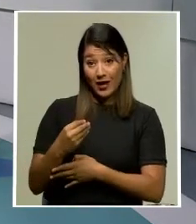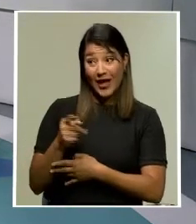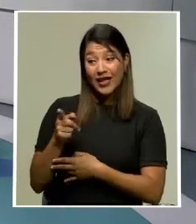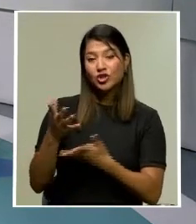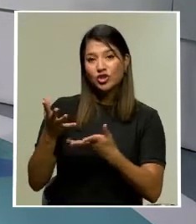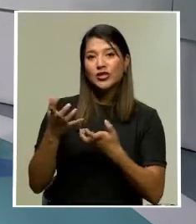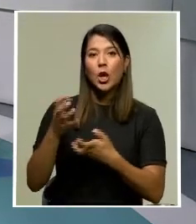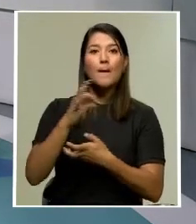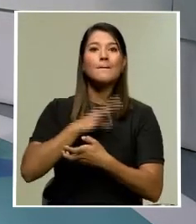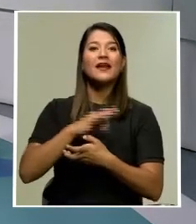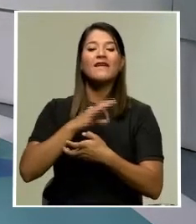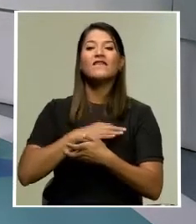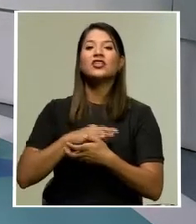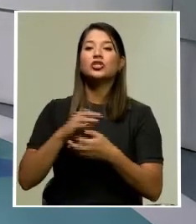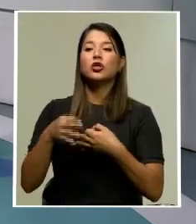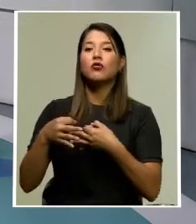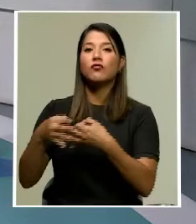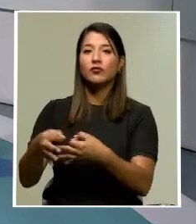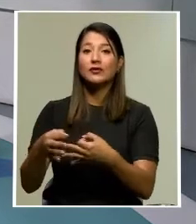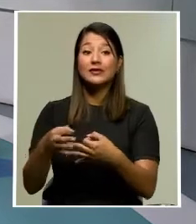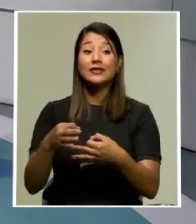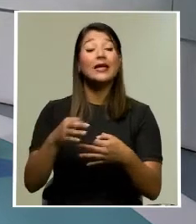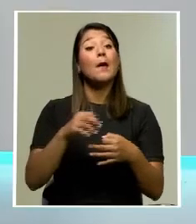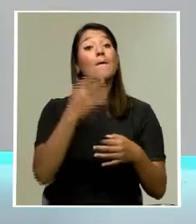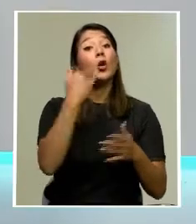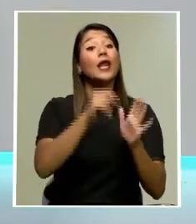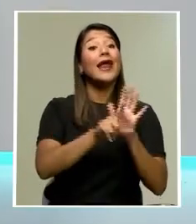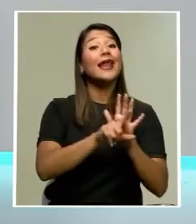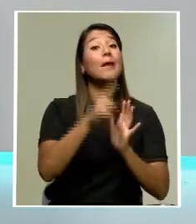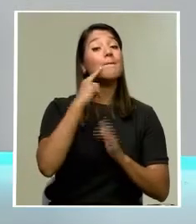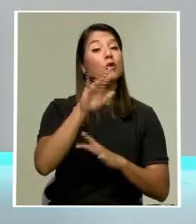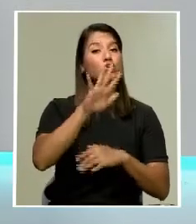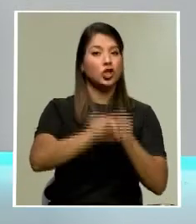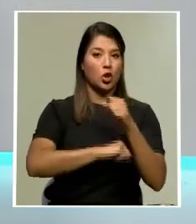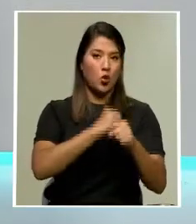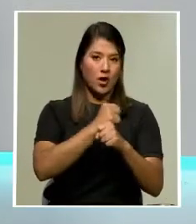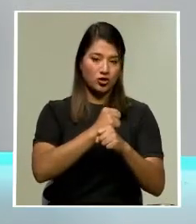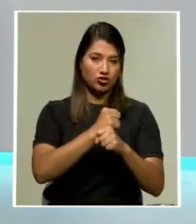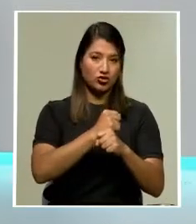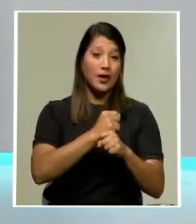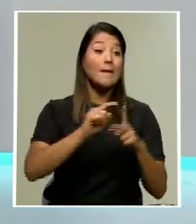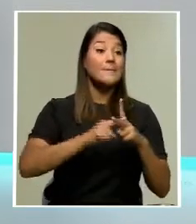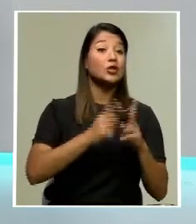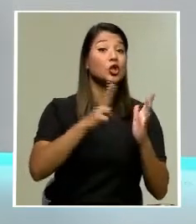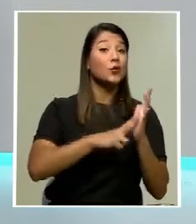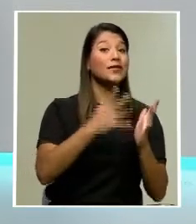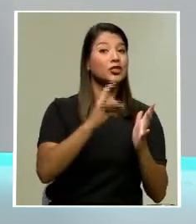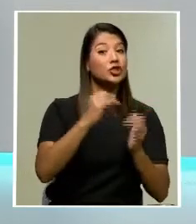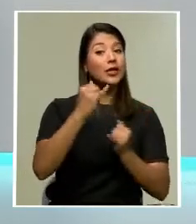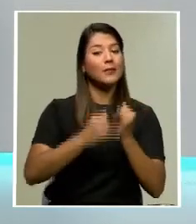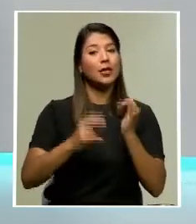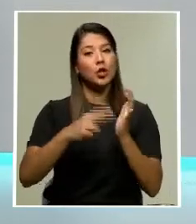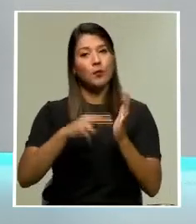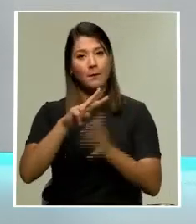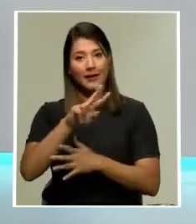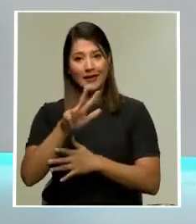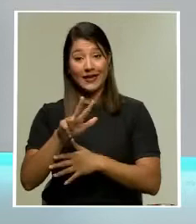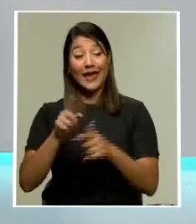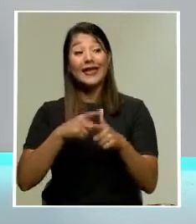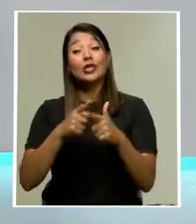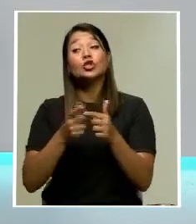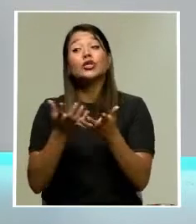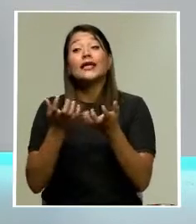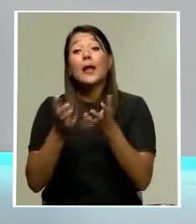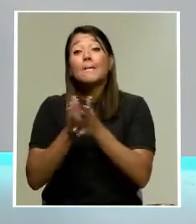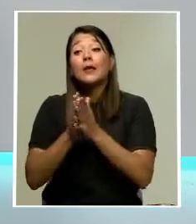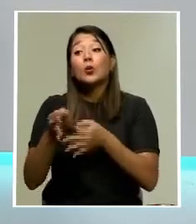porque rigen solo 5 años, se aprobaron en el 2018, vencen en el 2023, por ende quieren extender el plazo para